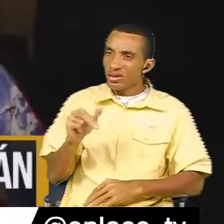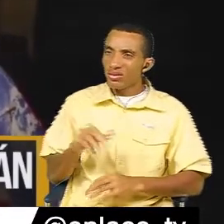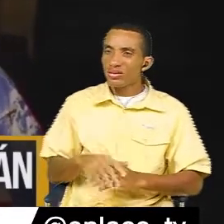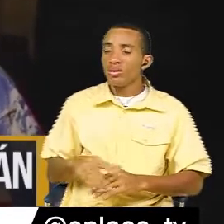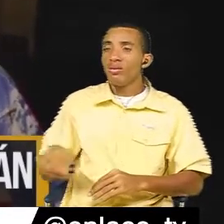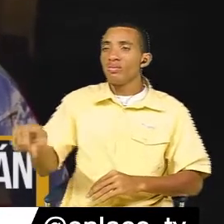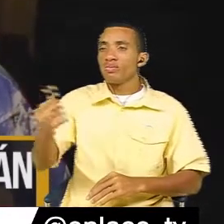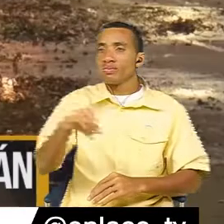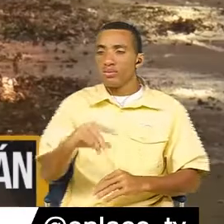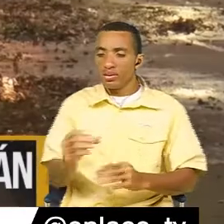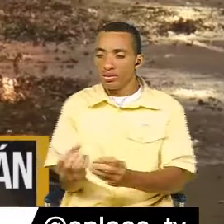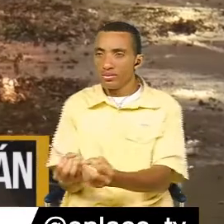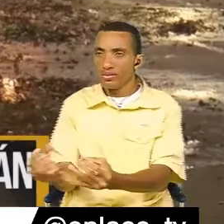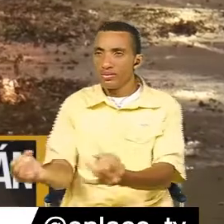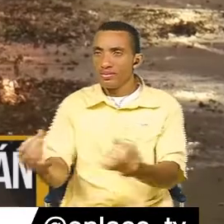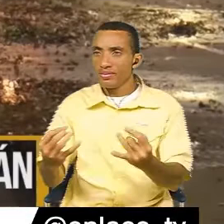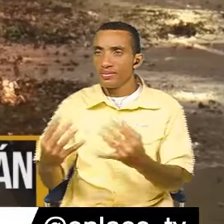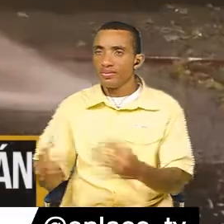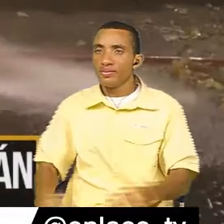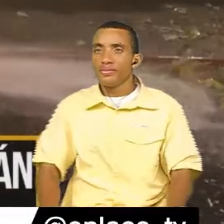esas hierbas que hay ahí.